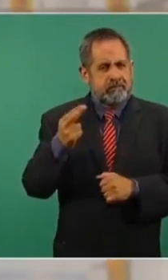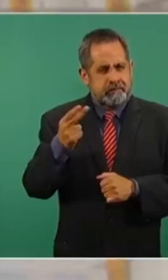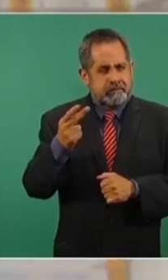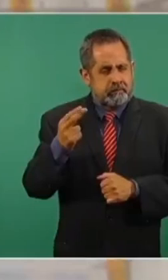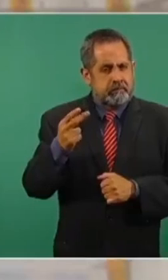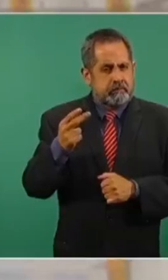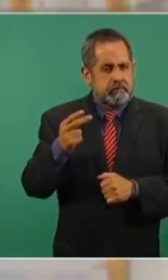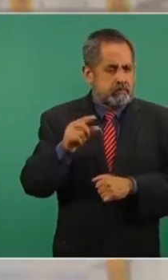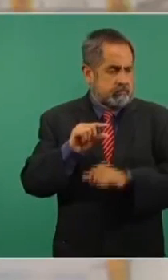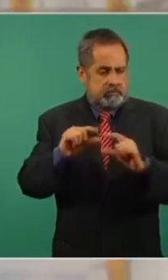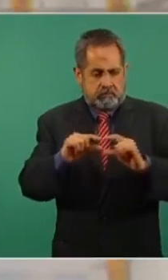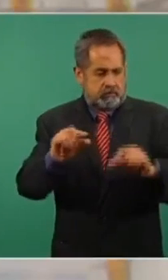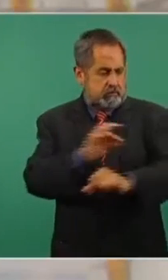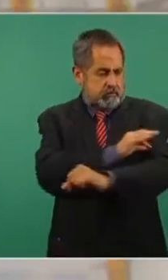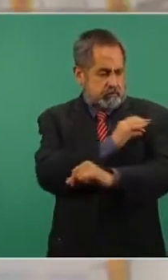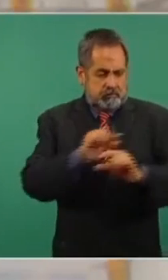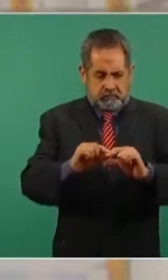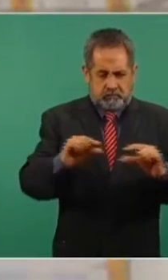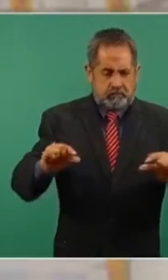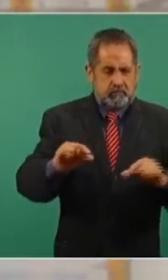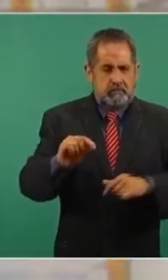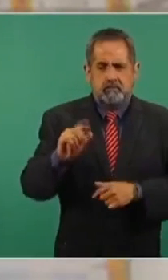170.625 vacunas de Pfizer